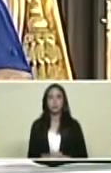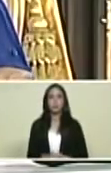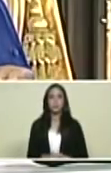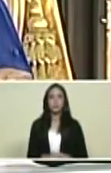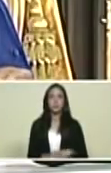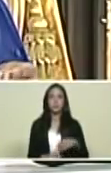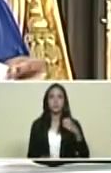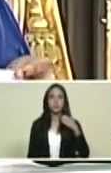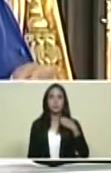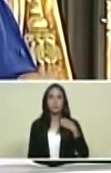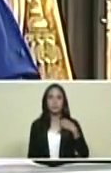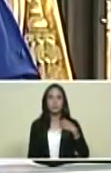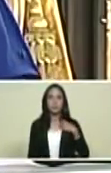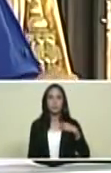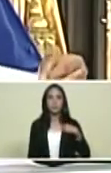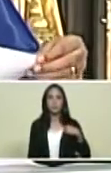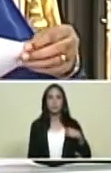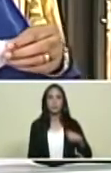Tenemos,